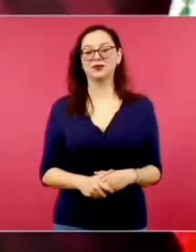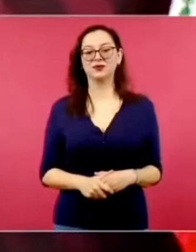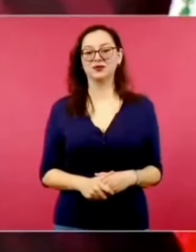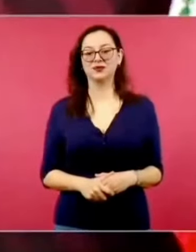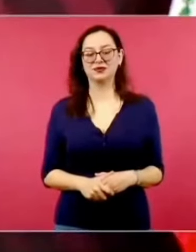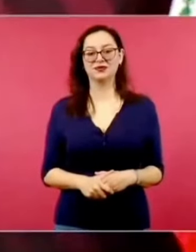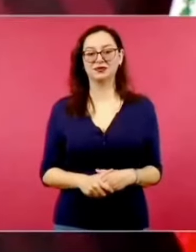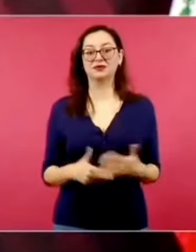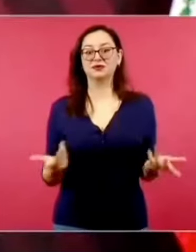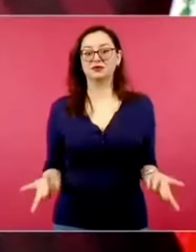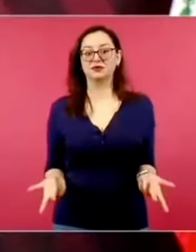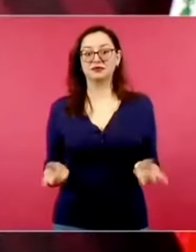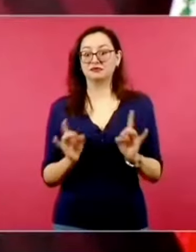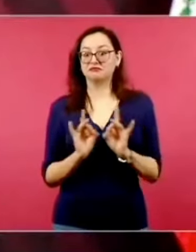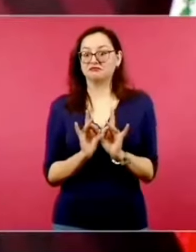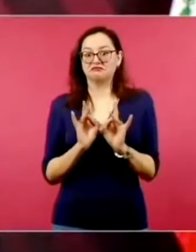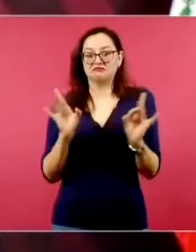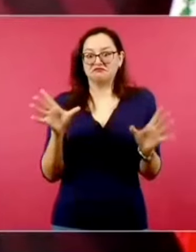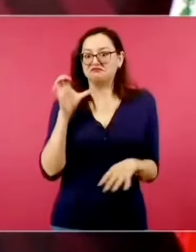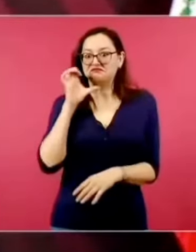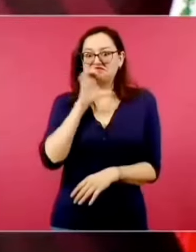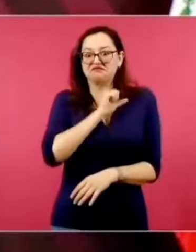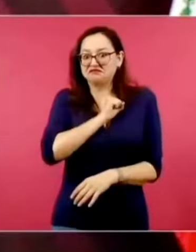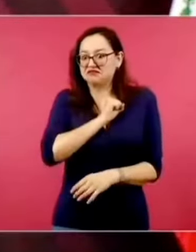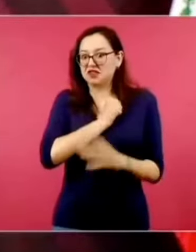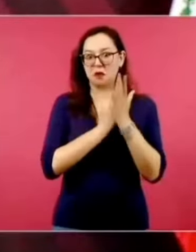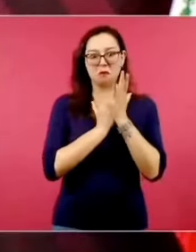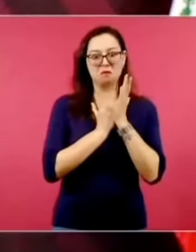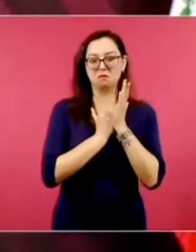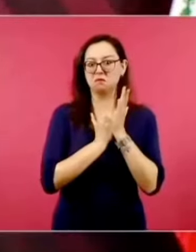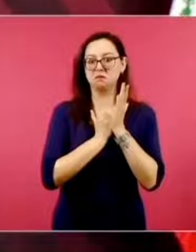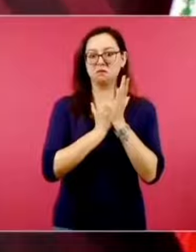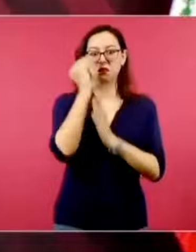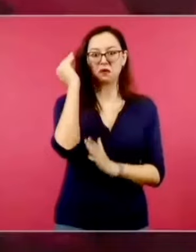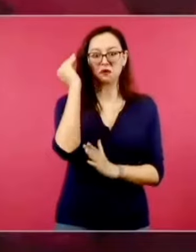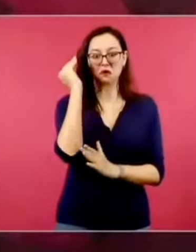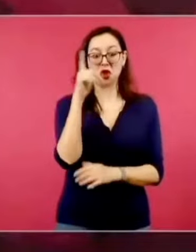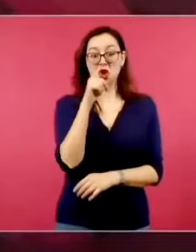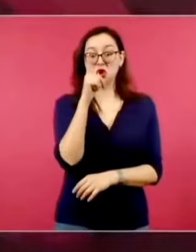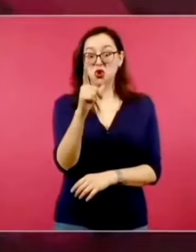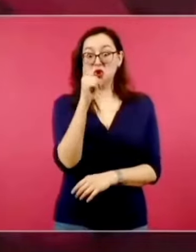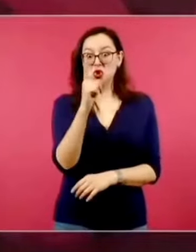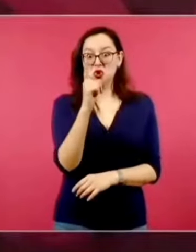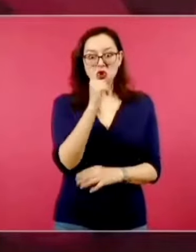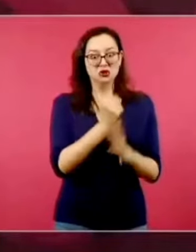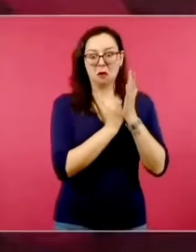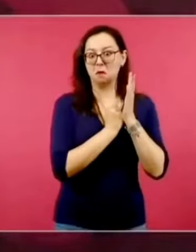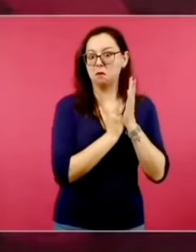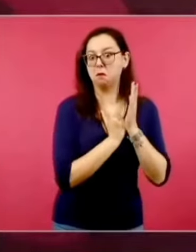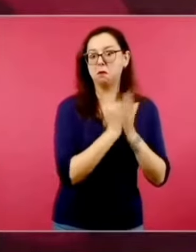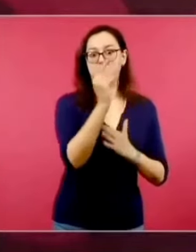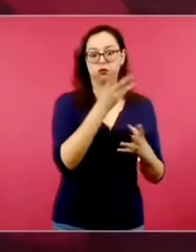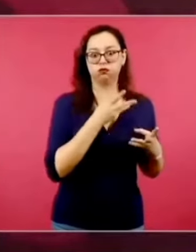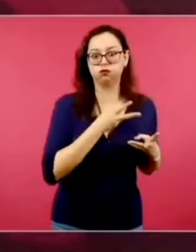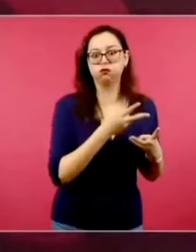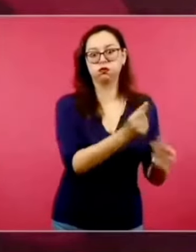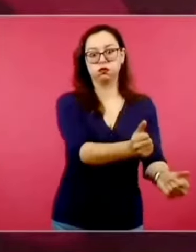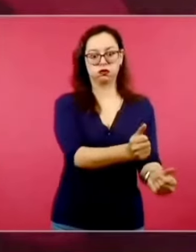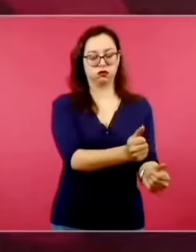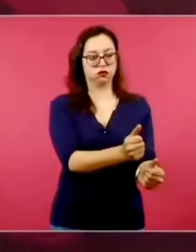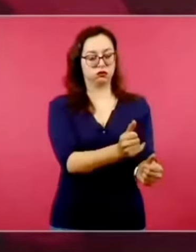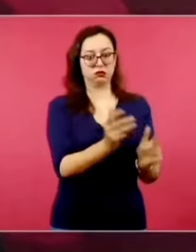ido tanto calor así también no se había registrado tanto consumo de energía sobre todo en